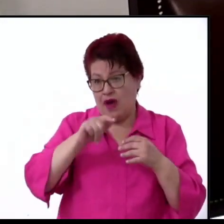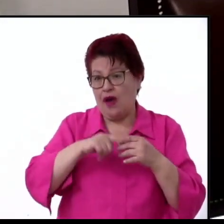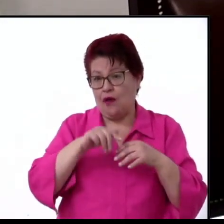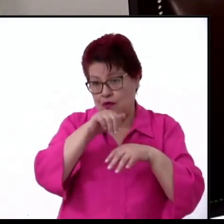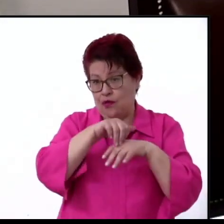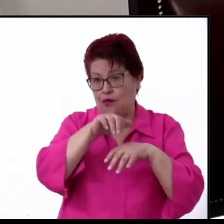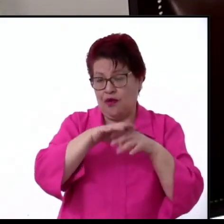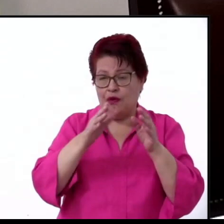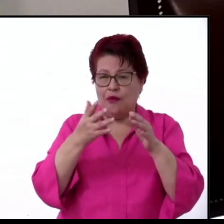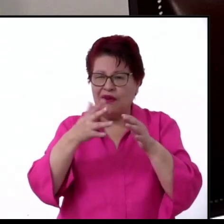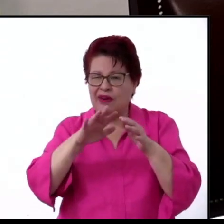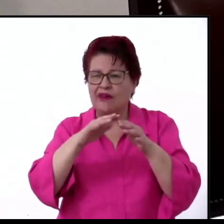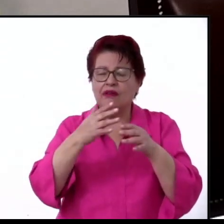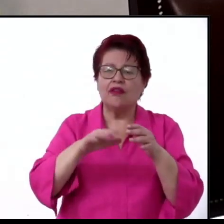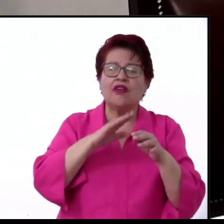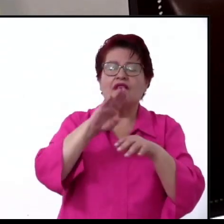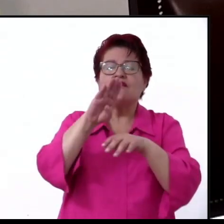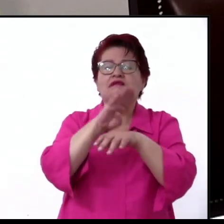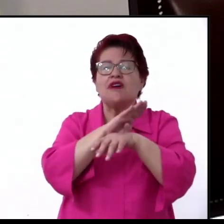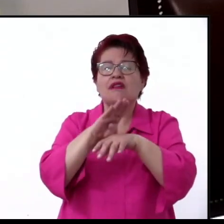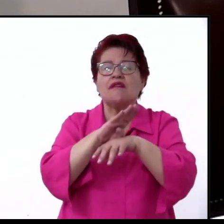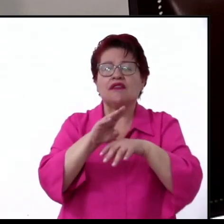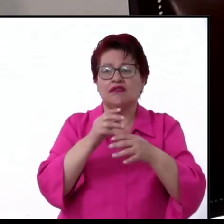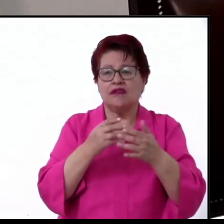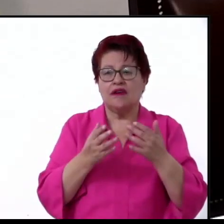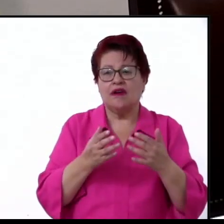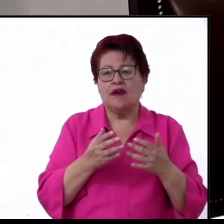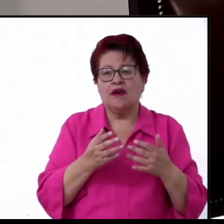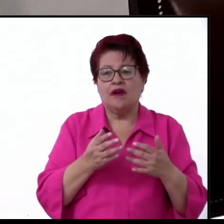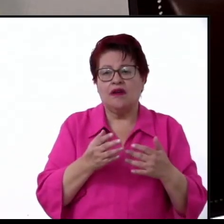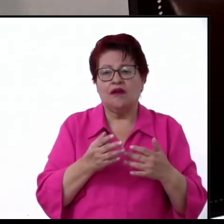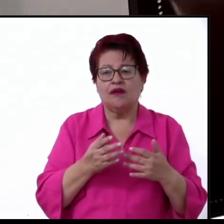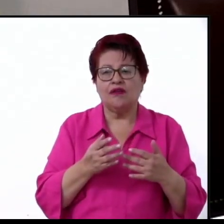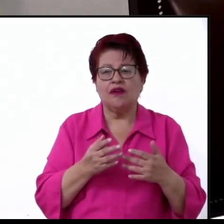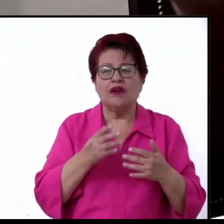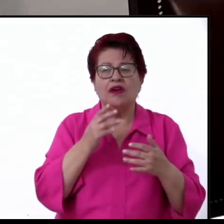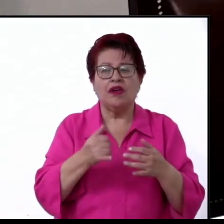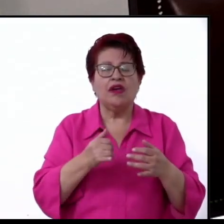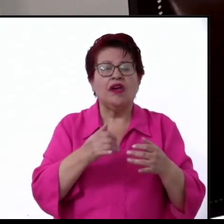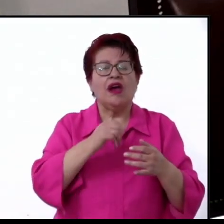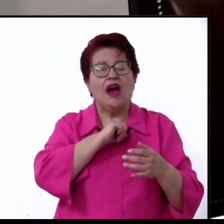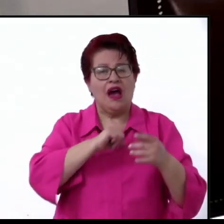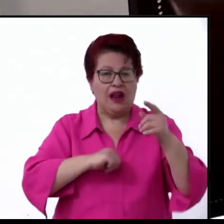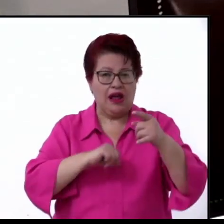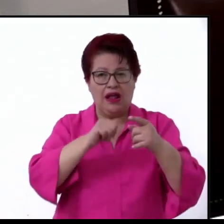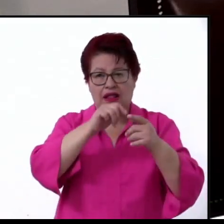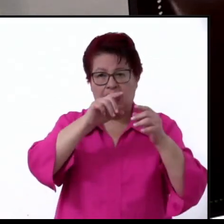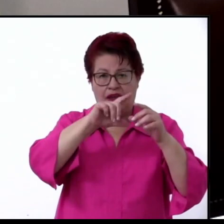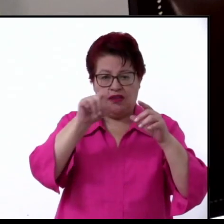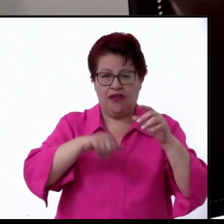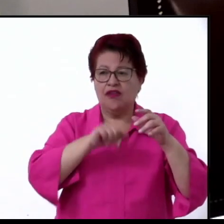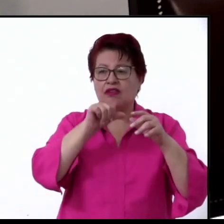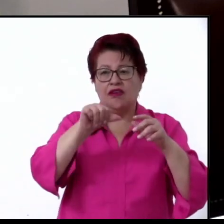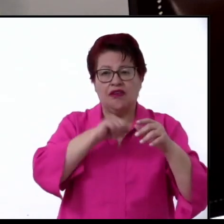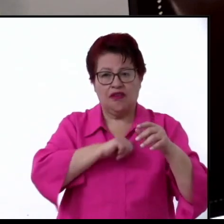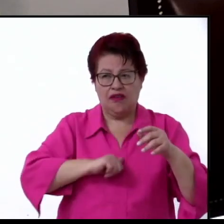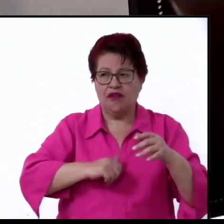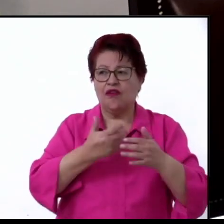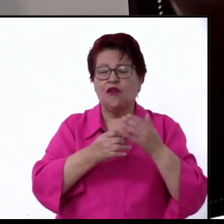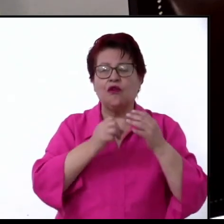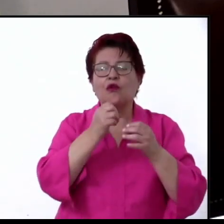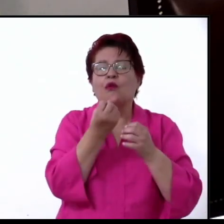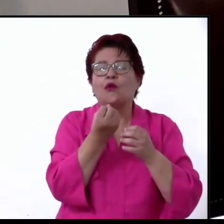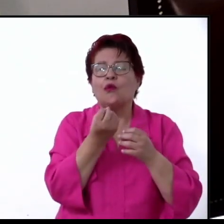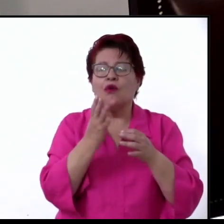número aproximado de beneficiarios y si todas las alcaldías, o sea, si tenemos por alcaldía, cuántos han